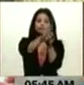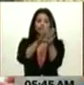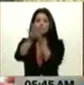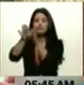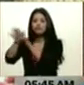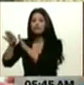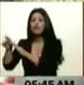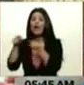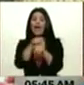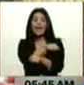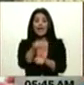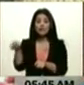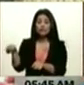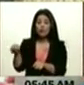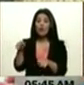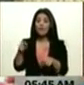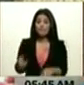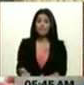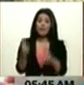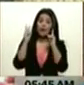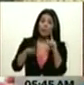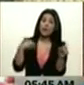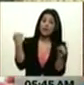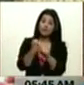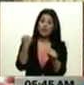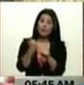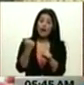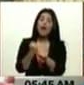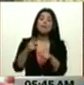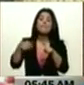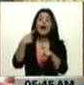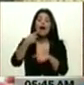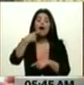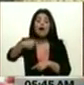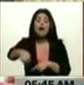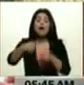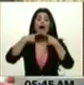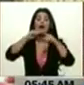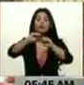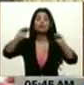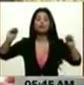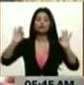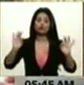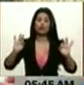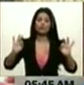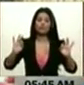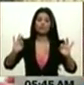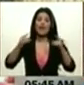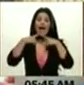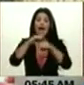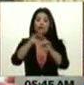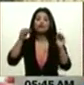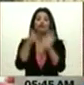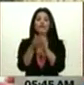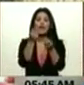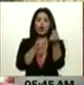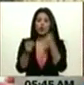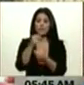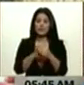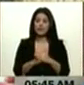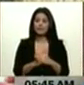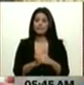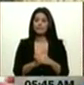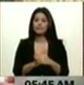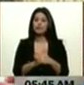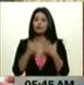realizará un conjunto de anuncios específicos o especiales en materia económica. Yo estoy claro